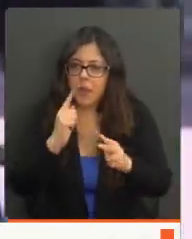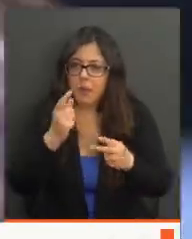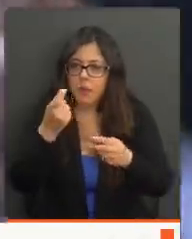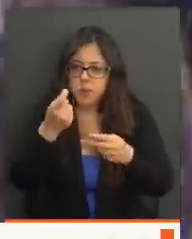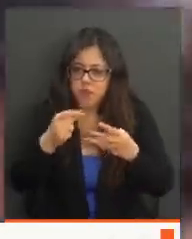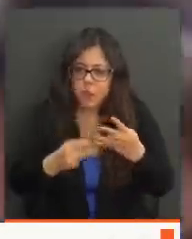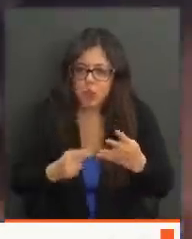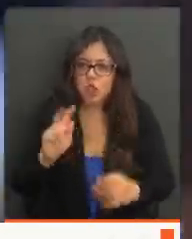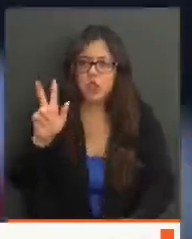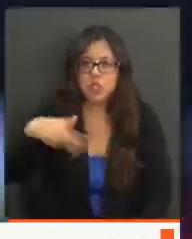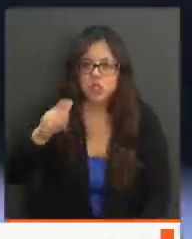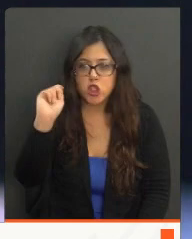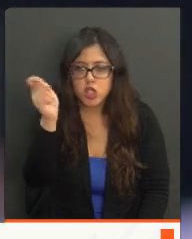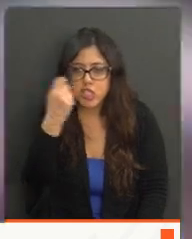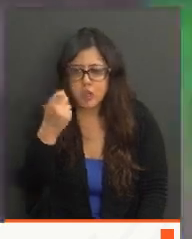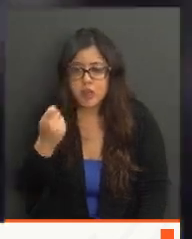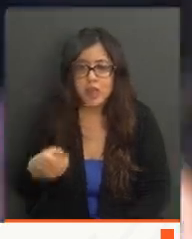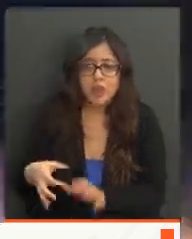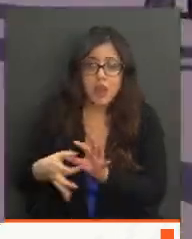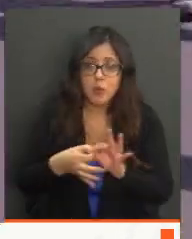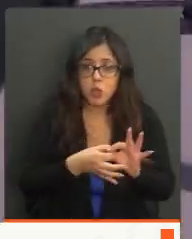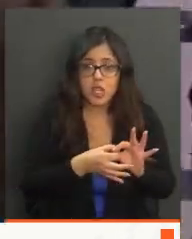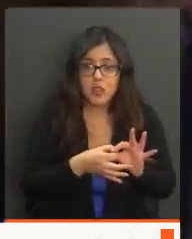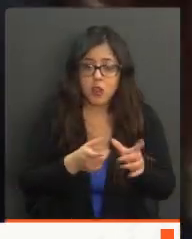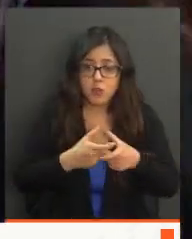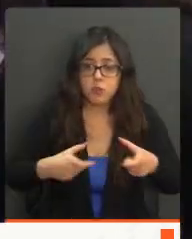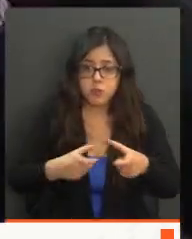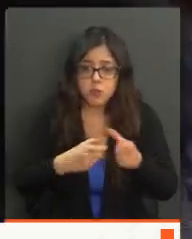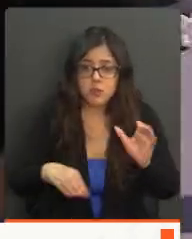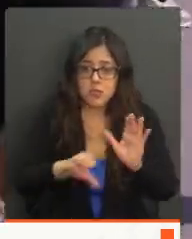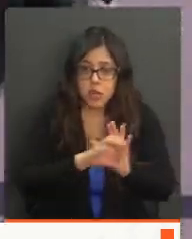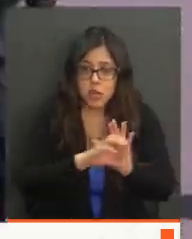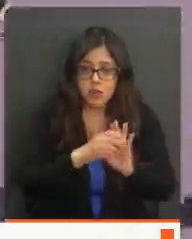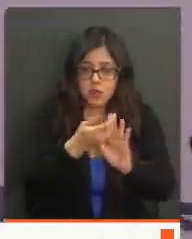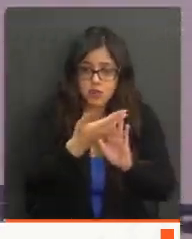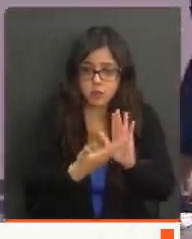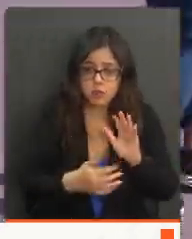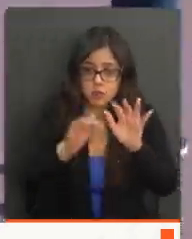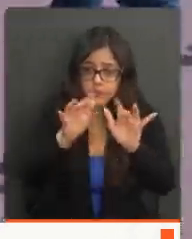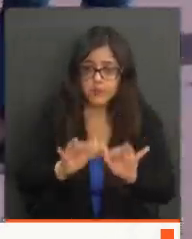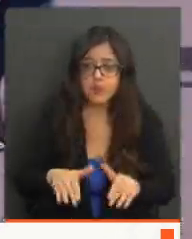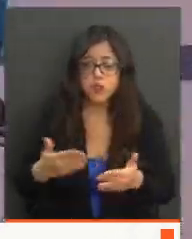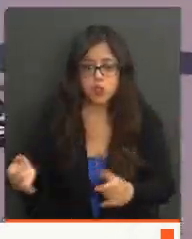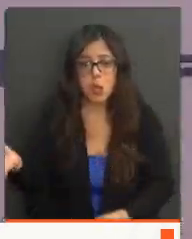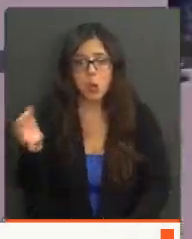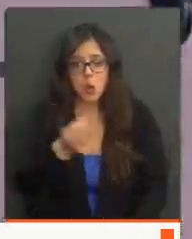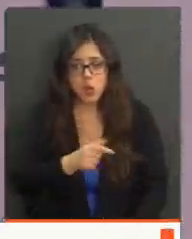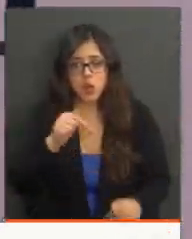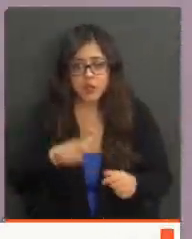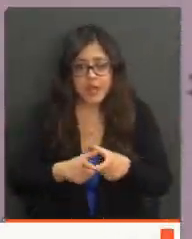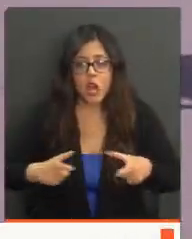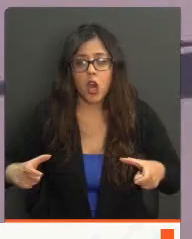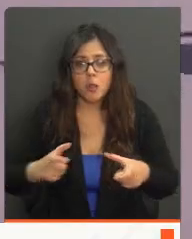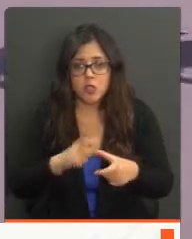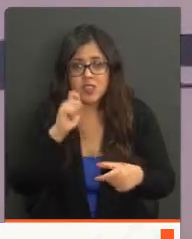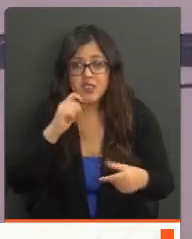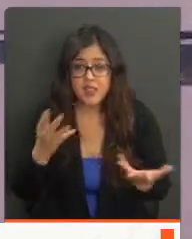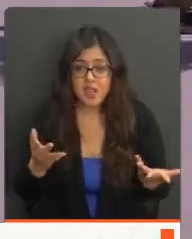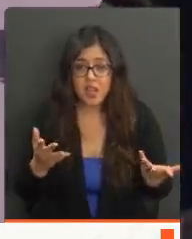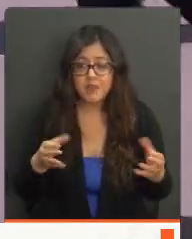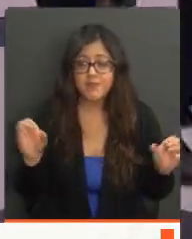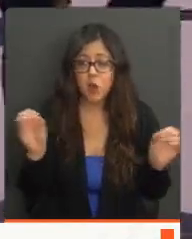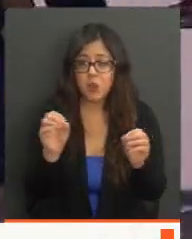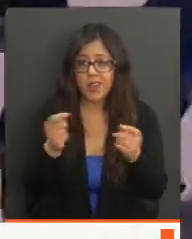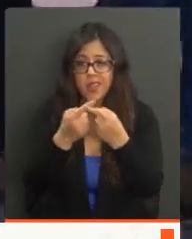Patrias, esto tratado en el preámbulo del texto constitucional. Entonces, él lo planteó en esta comisión y desató distintas